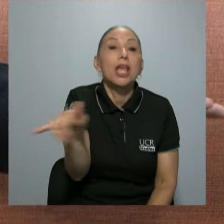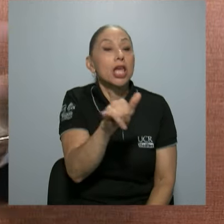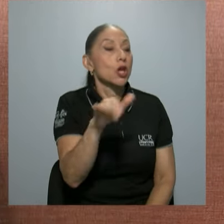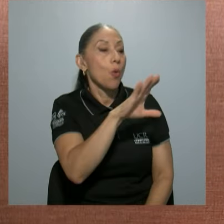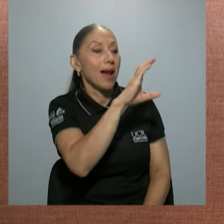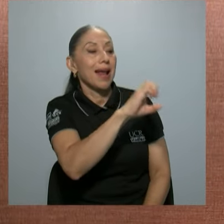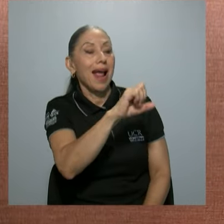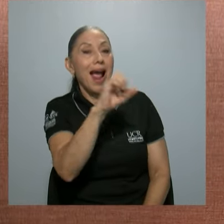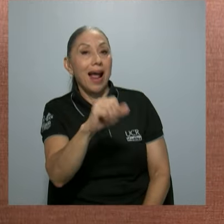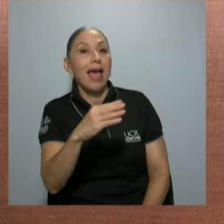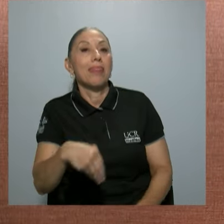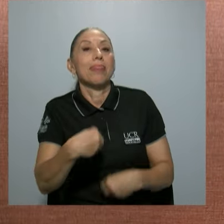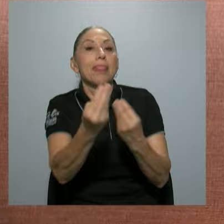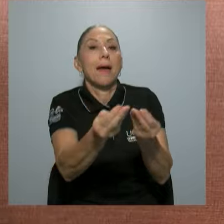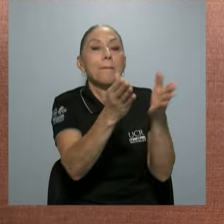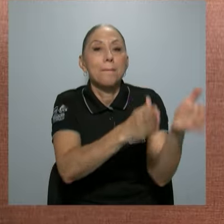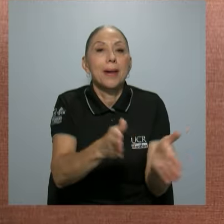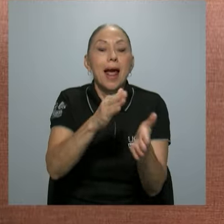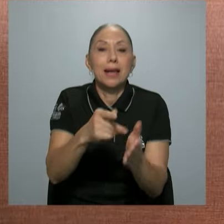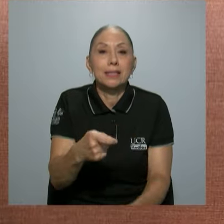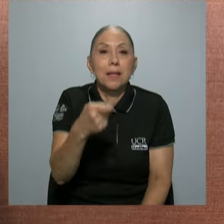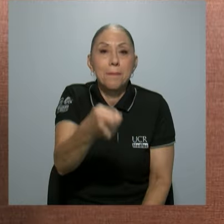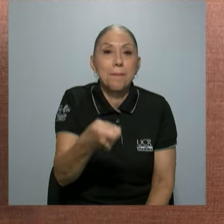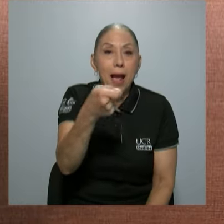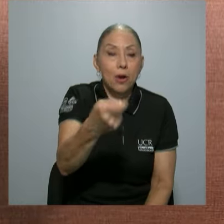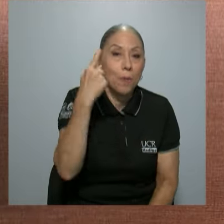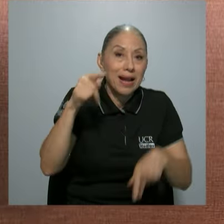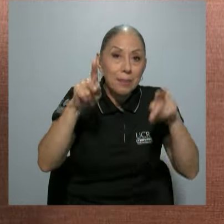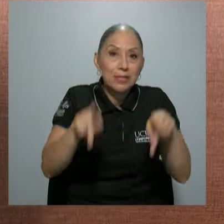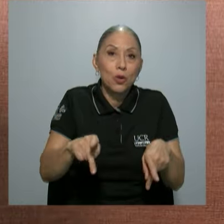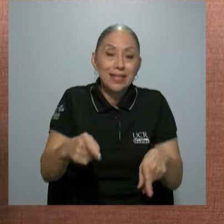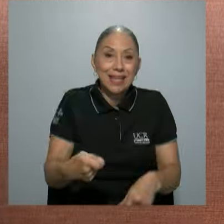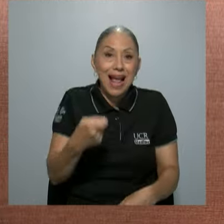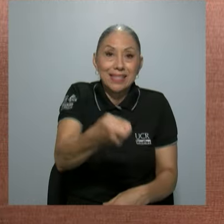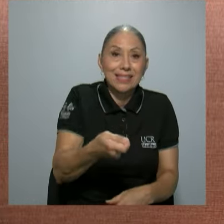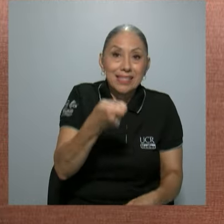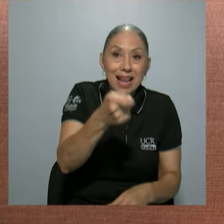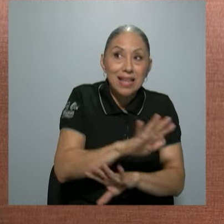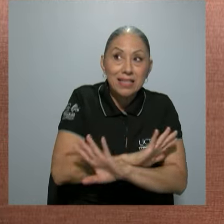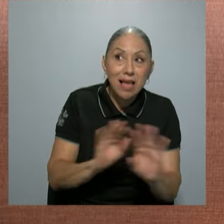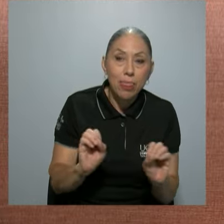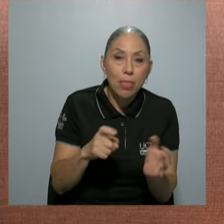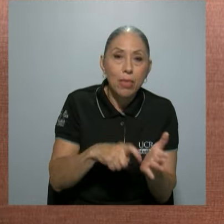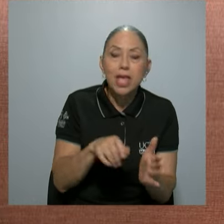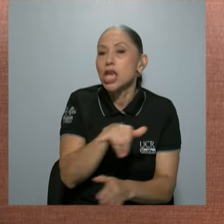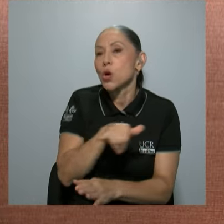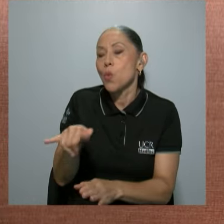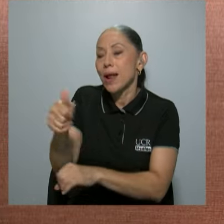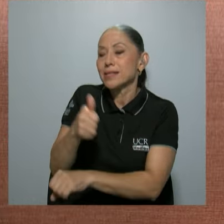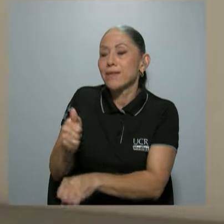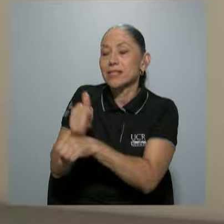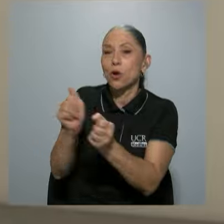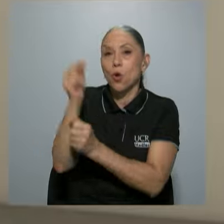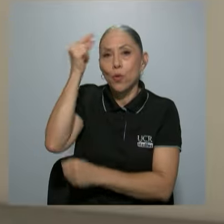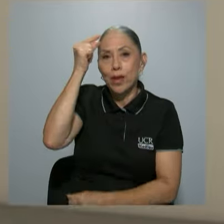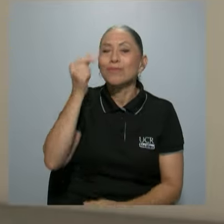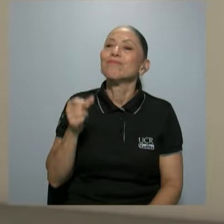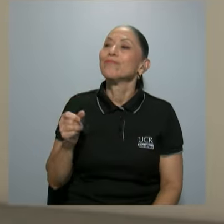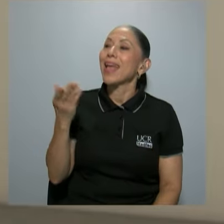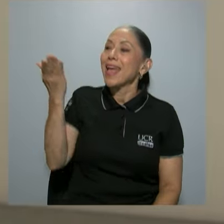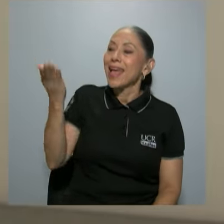que los ciudadanos puedan cancelar sus deudas, igual vamos a establecerlo con el gobierno de la República. Bueno, él es